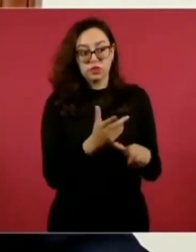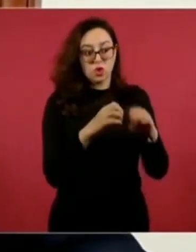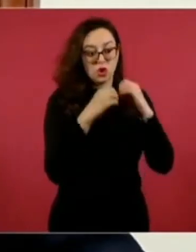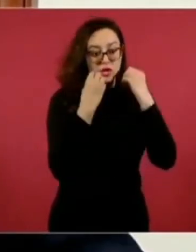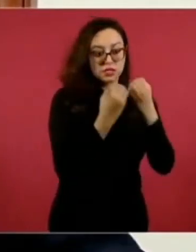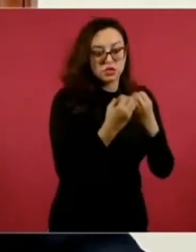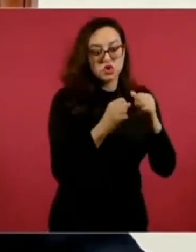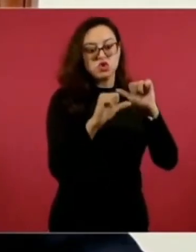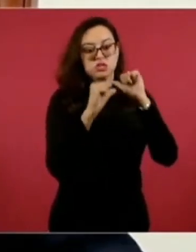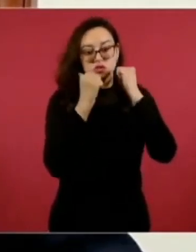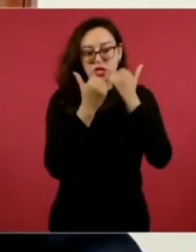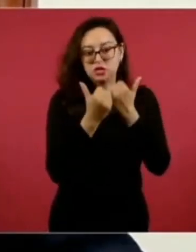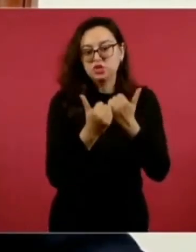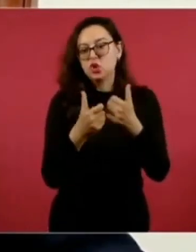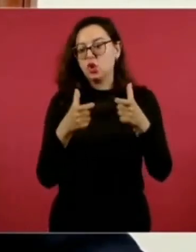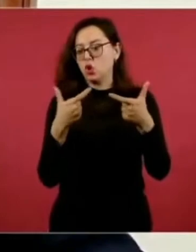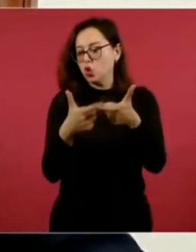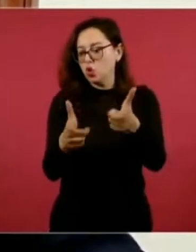sectarismo